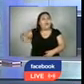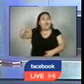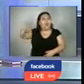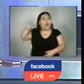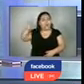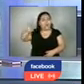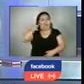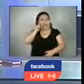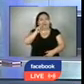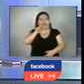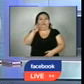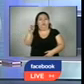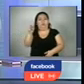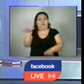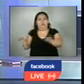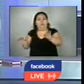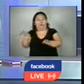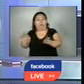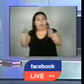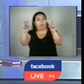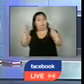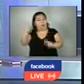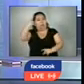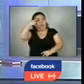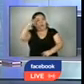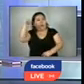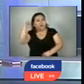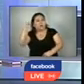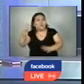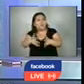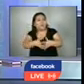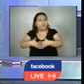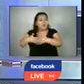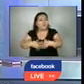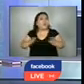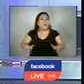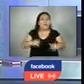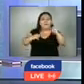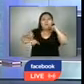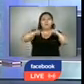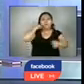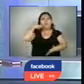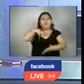profunda polarización de la política estadounidense y su impacto sobre la democracia.